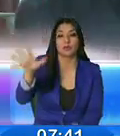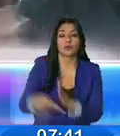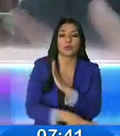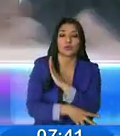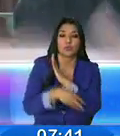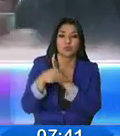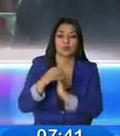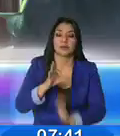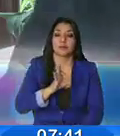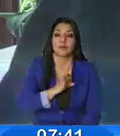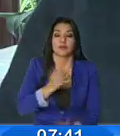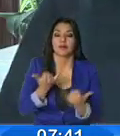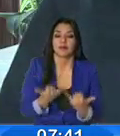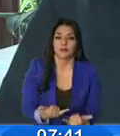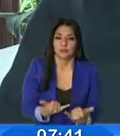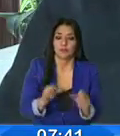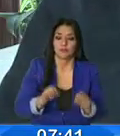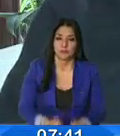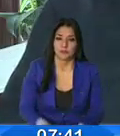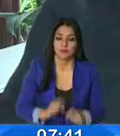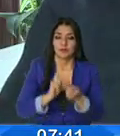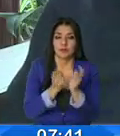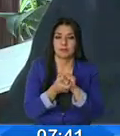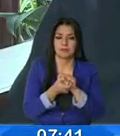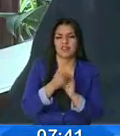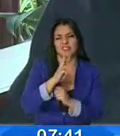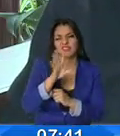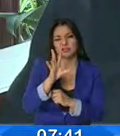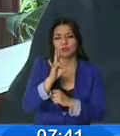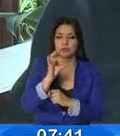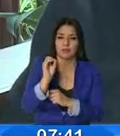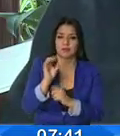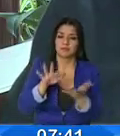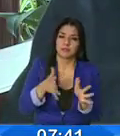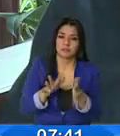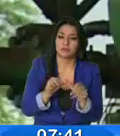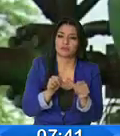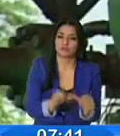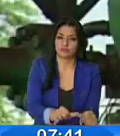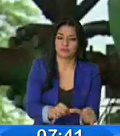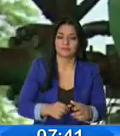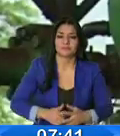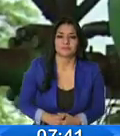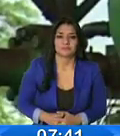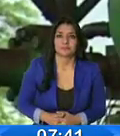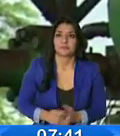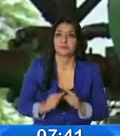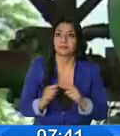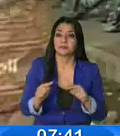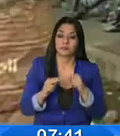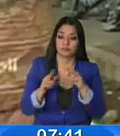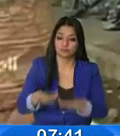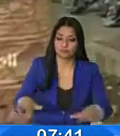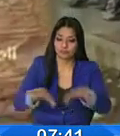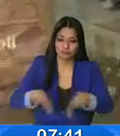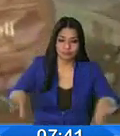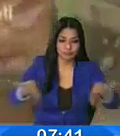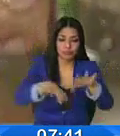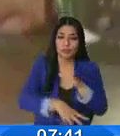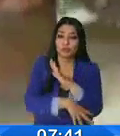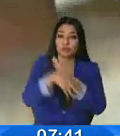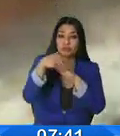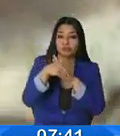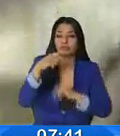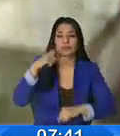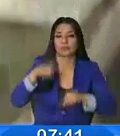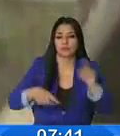las técnicas actuales de extracción y van a quedar 65, 70 en el yacimiento. Pero sin infraestructura también esto será complicado de